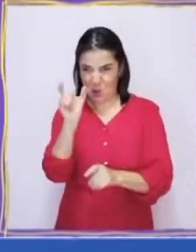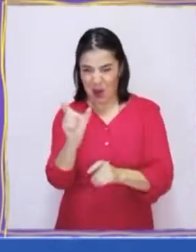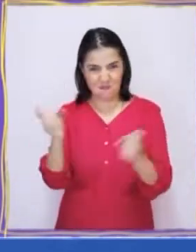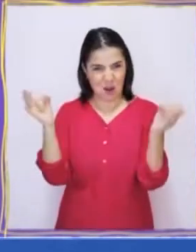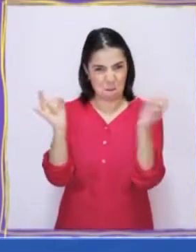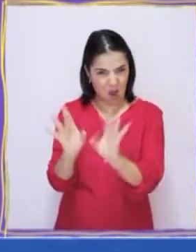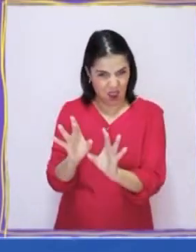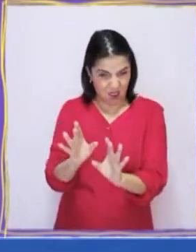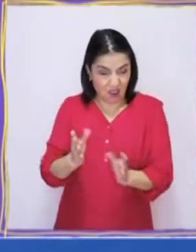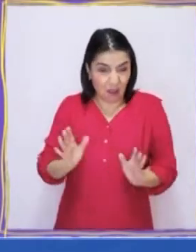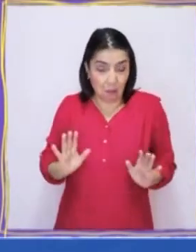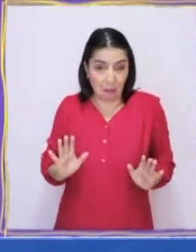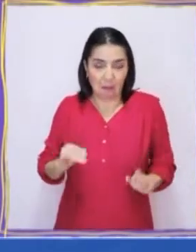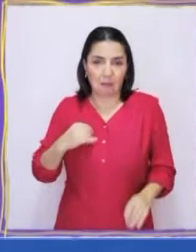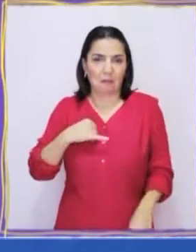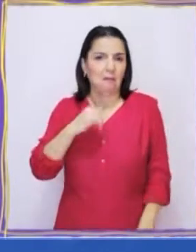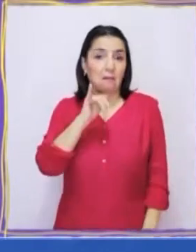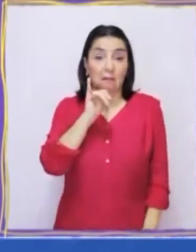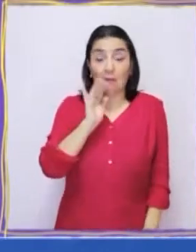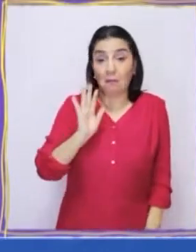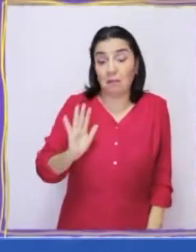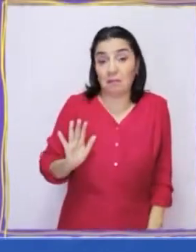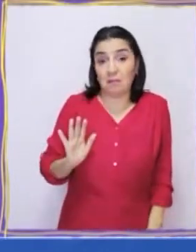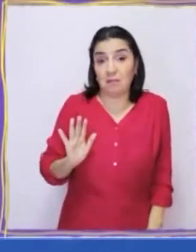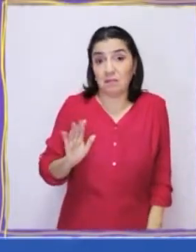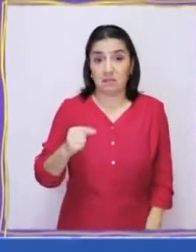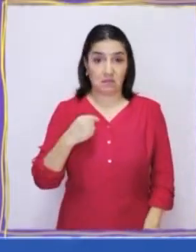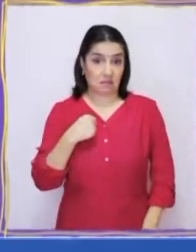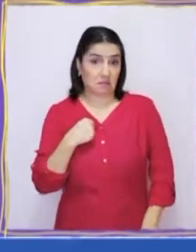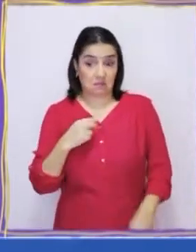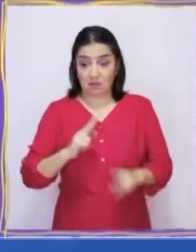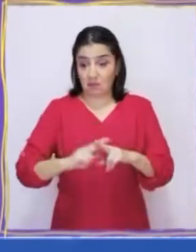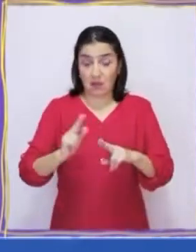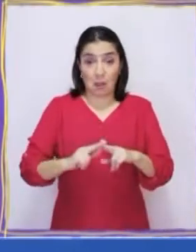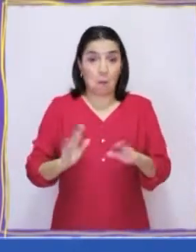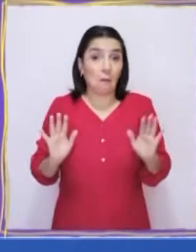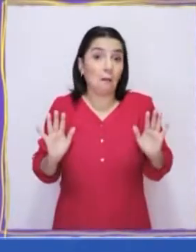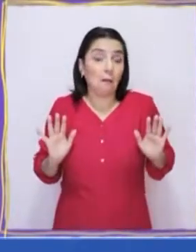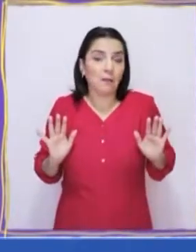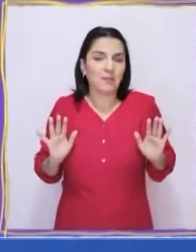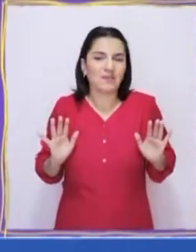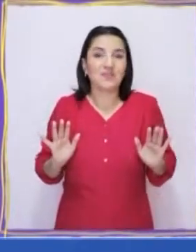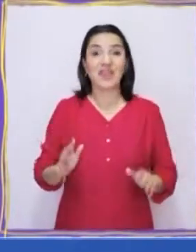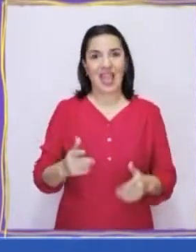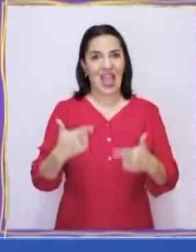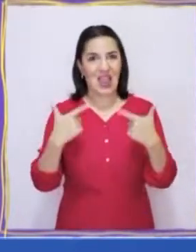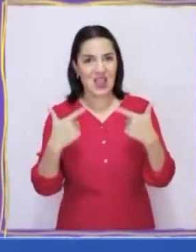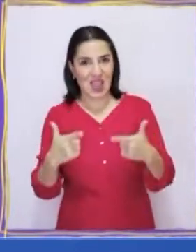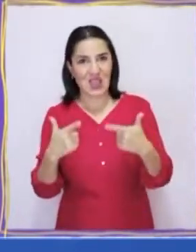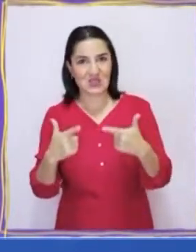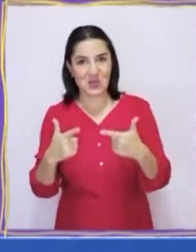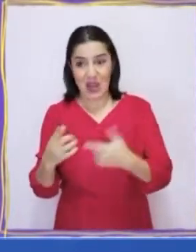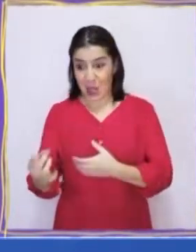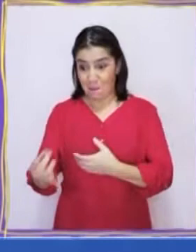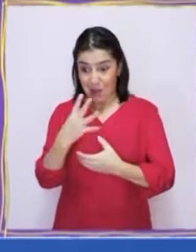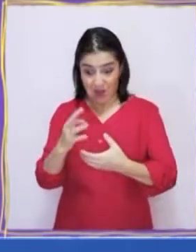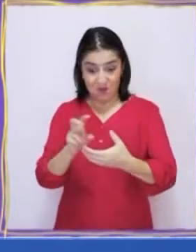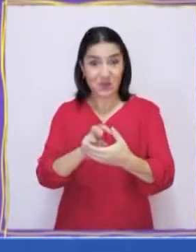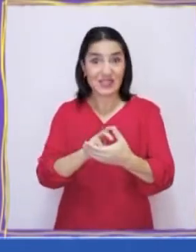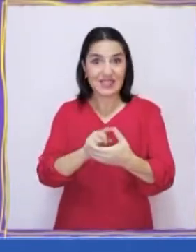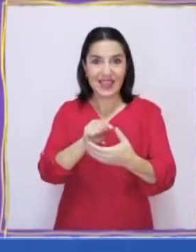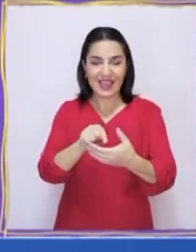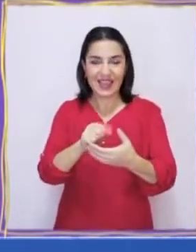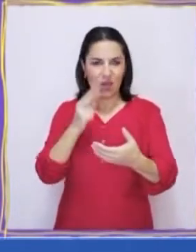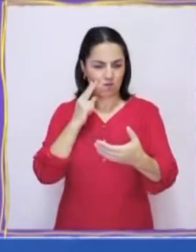¿Alguna calle con ese nombre? ¿Tampoco? No sé cómo tengo que hacerlo. ¡Qué suerte! Justo me mandaron